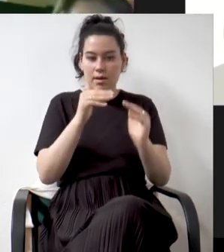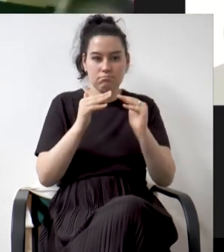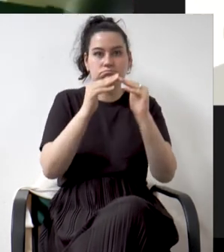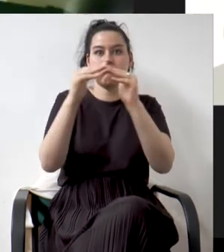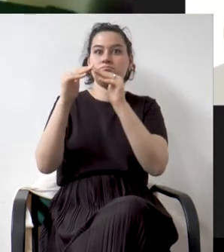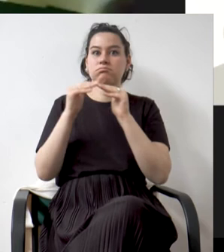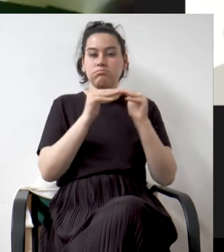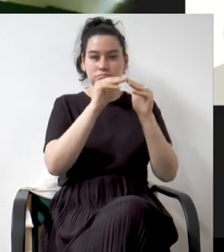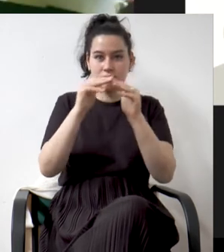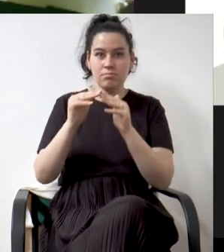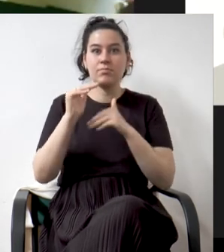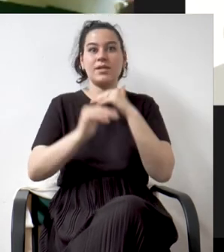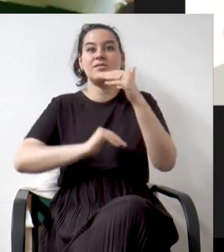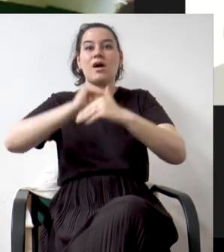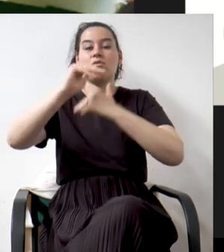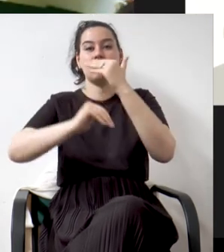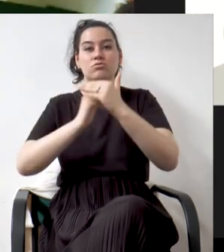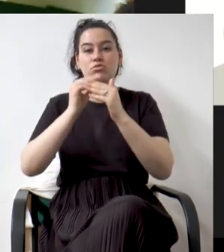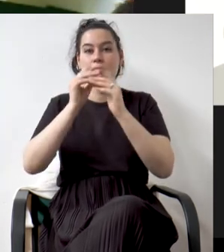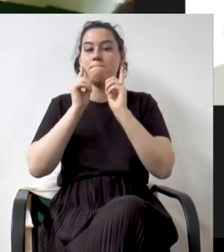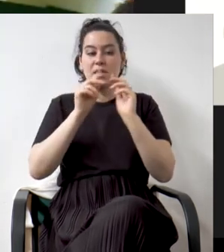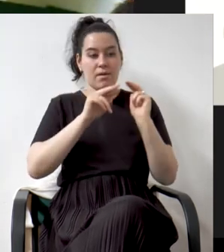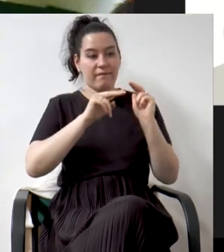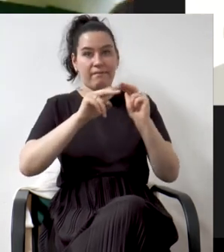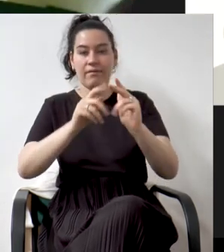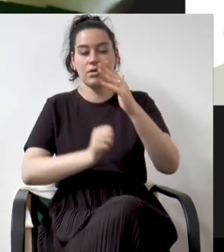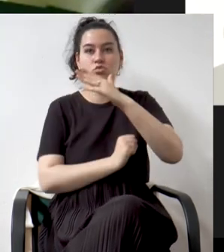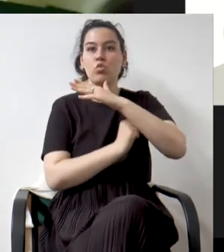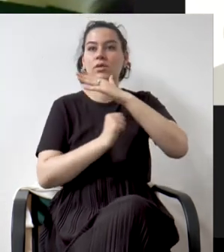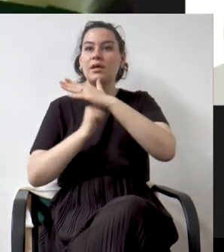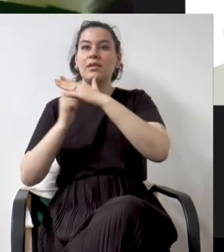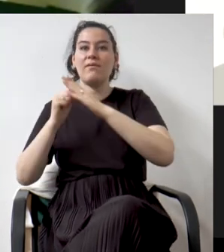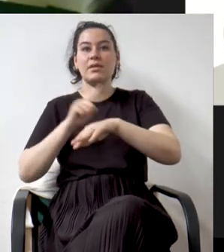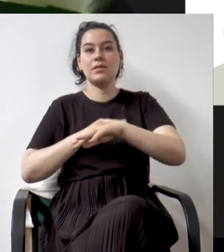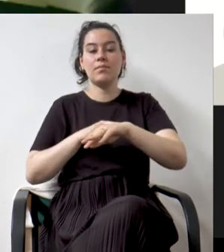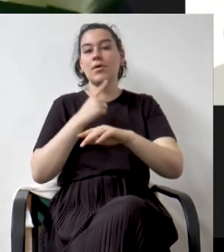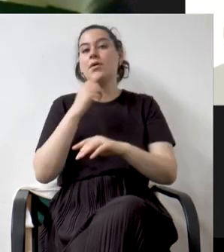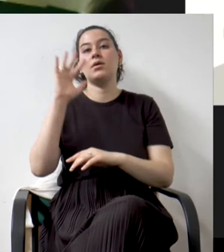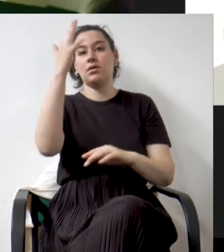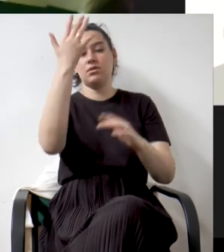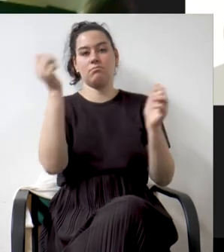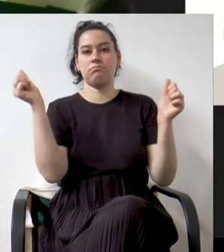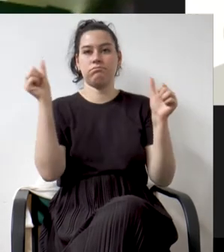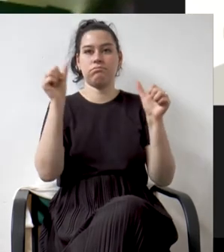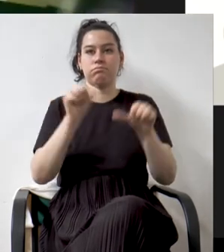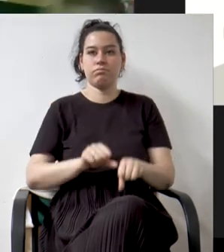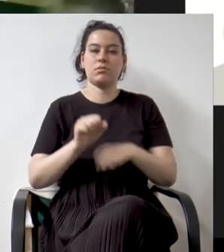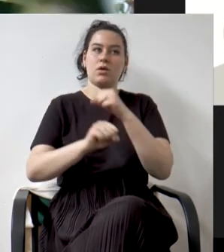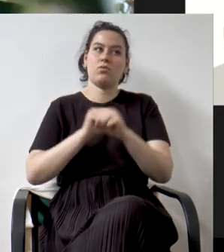académico y desarrollo académico sustentable y sostenido en el tiempo, el interior se cae en unos pocos años.